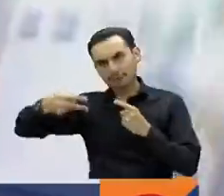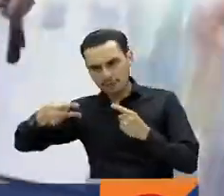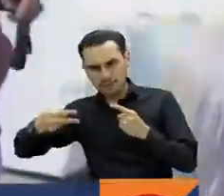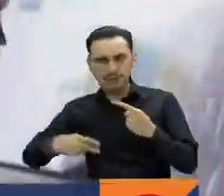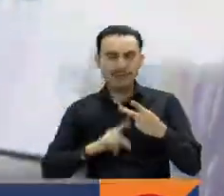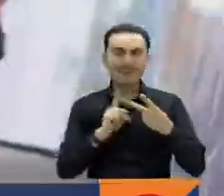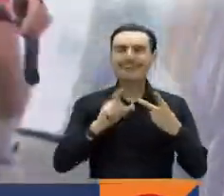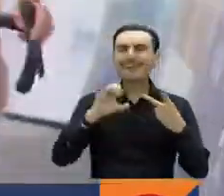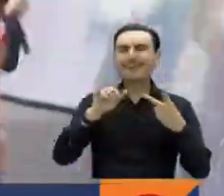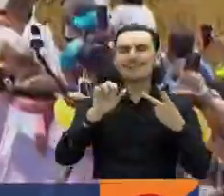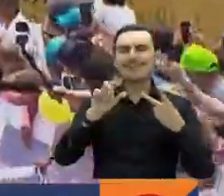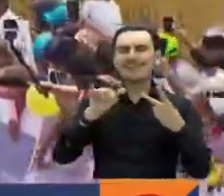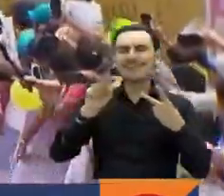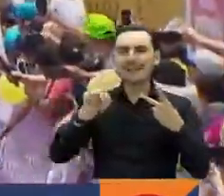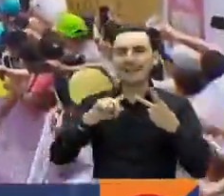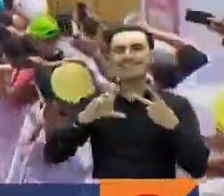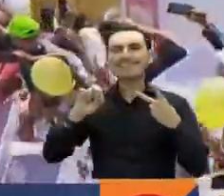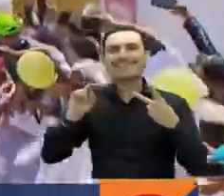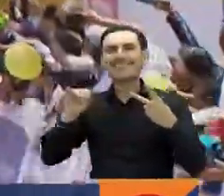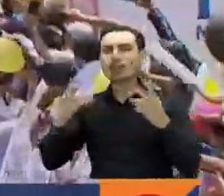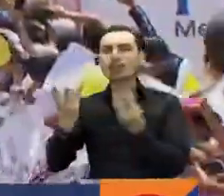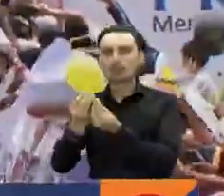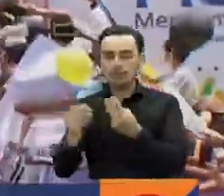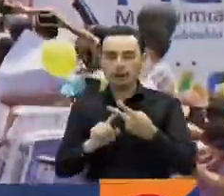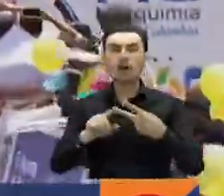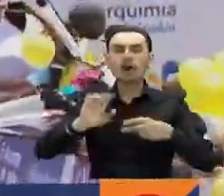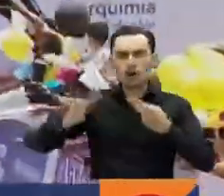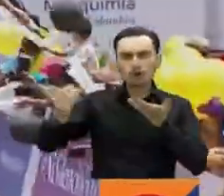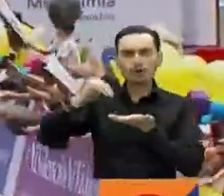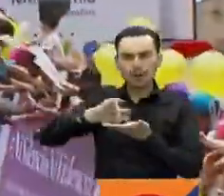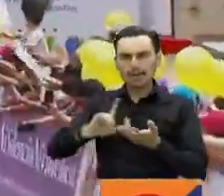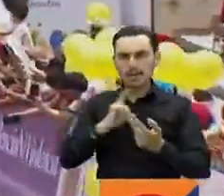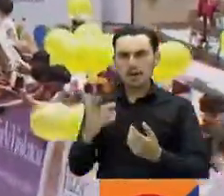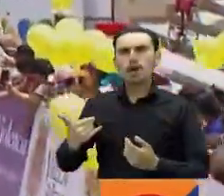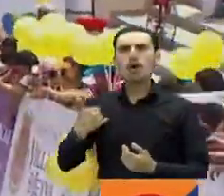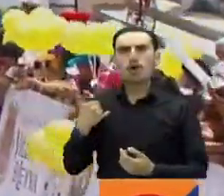Carolina Vargas, del CM Team, recuperó el liderato de la categoría sub-23.